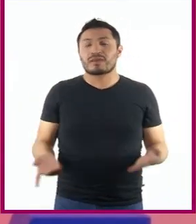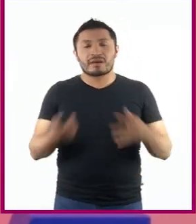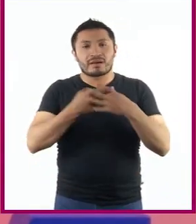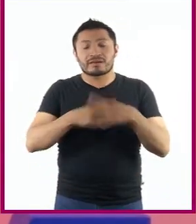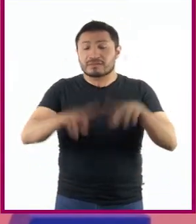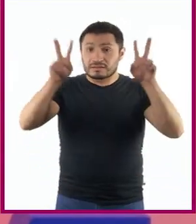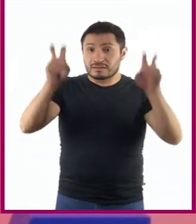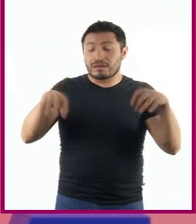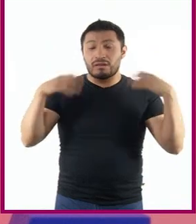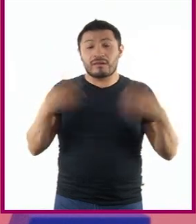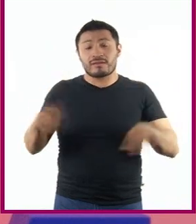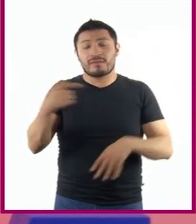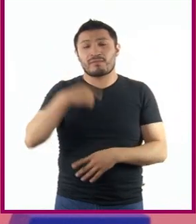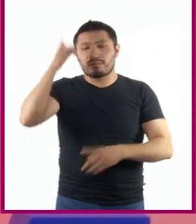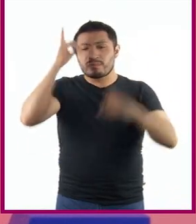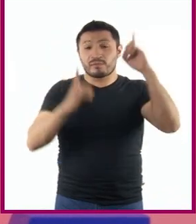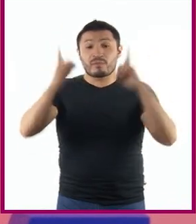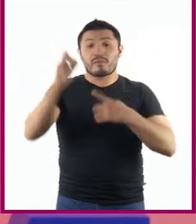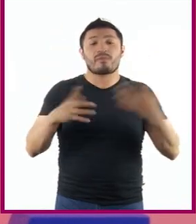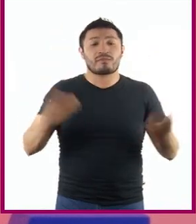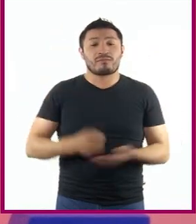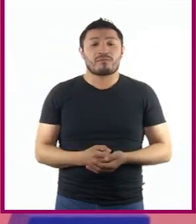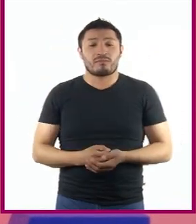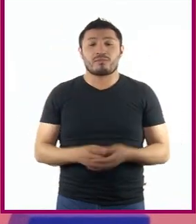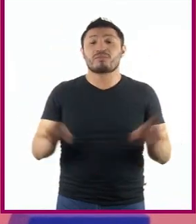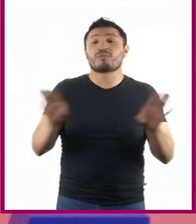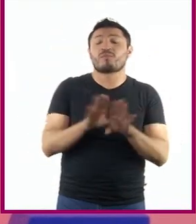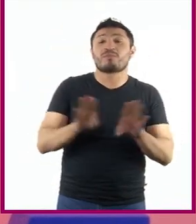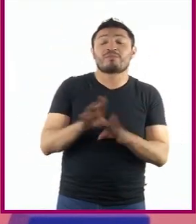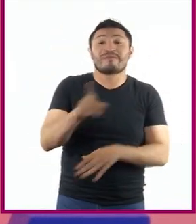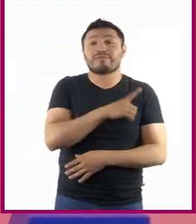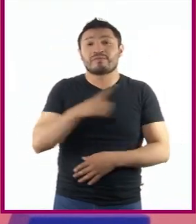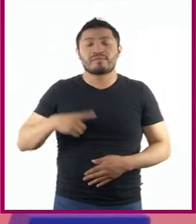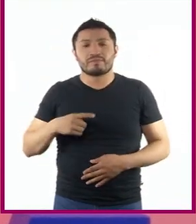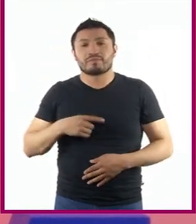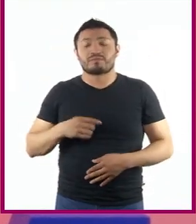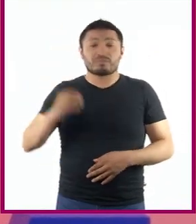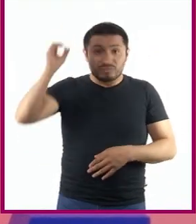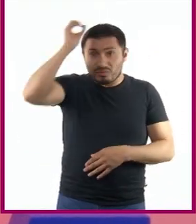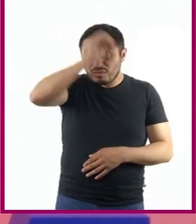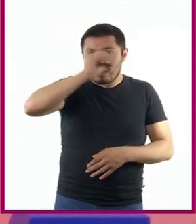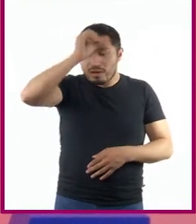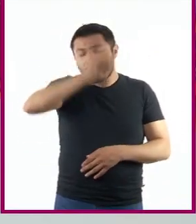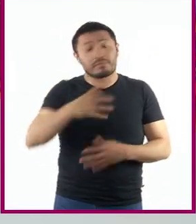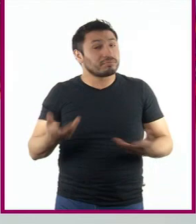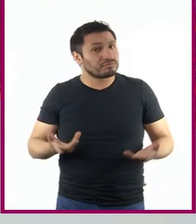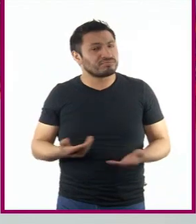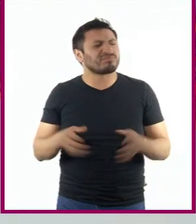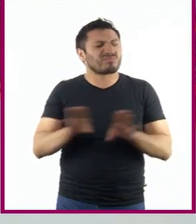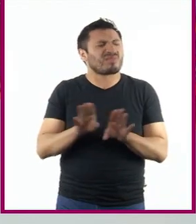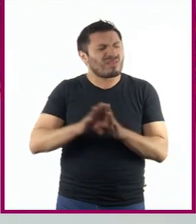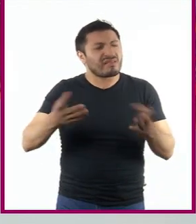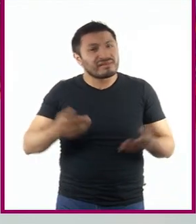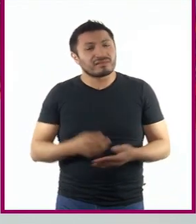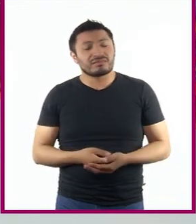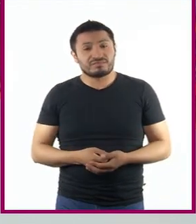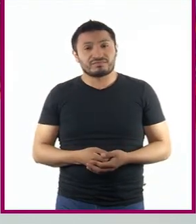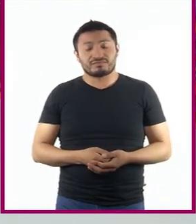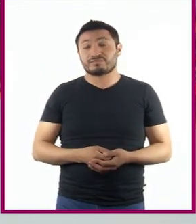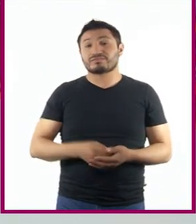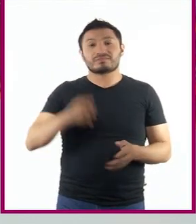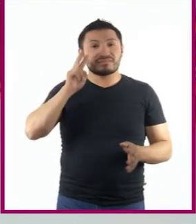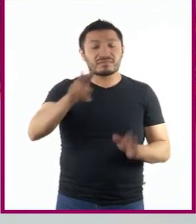tema, me surgió una duda. ¿Cómo se debe de estructurar una opinión personal? ¿Qué te parece si